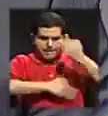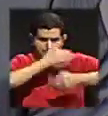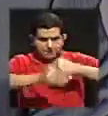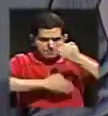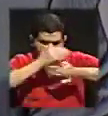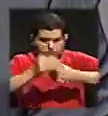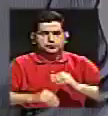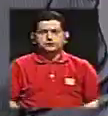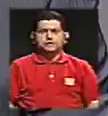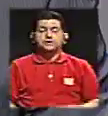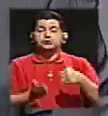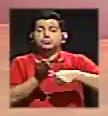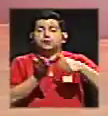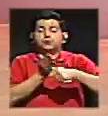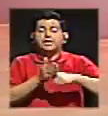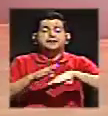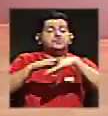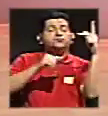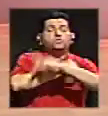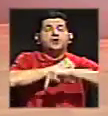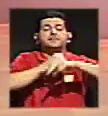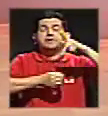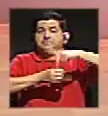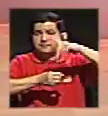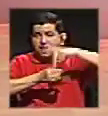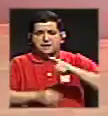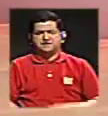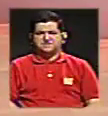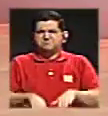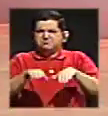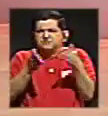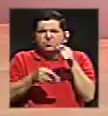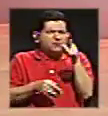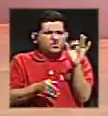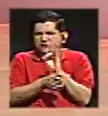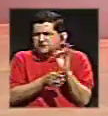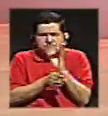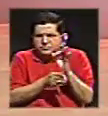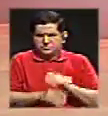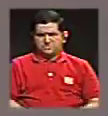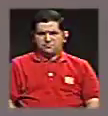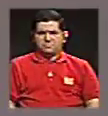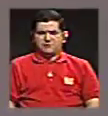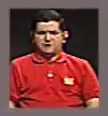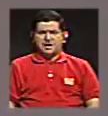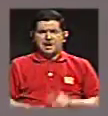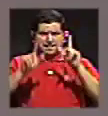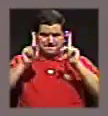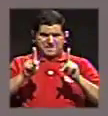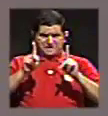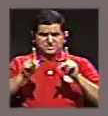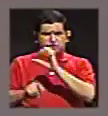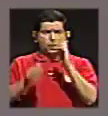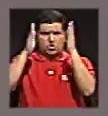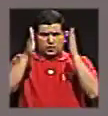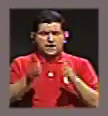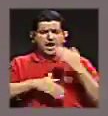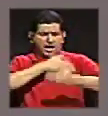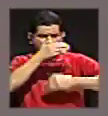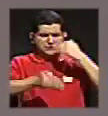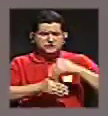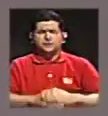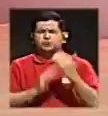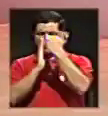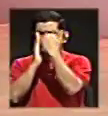electoral votación desde el extranjero Cómo es que va a funcionar esto la los costarricenses Cómo es que van a hacer el proceso de